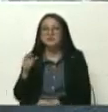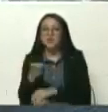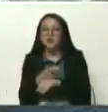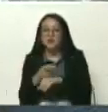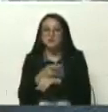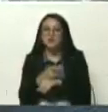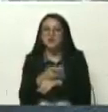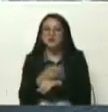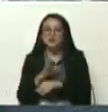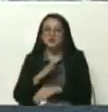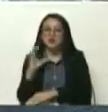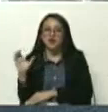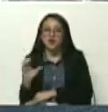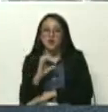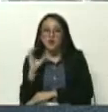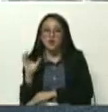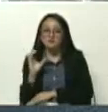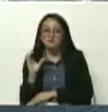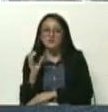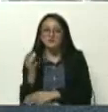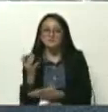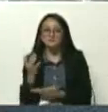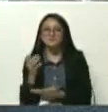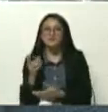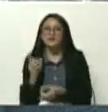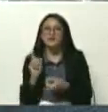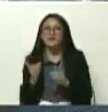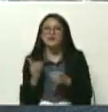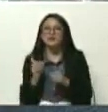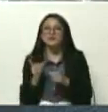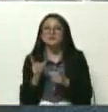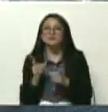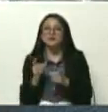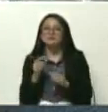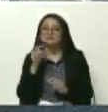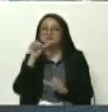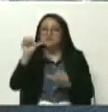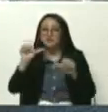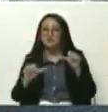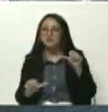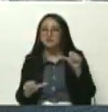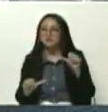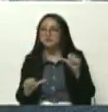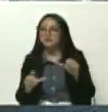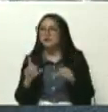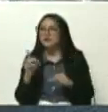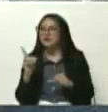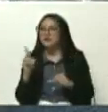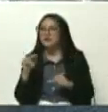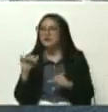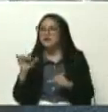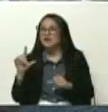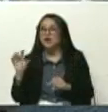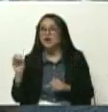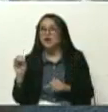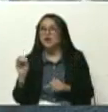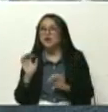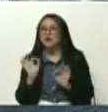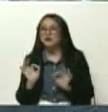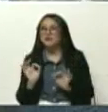gobierno neogranadino. Podemos rescatar algunas de las declaraciones o palabras que daba Danilo Rueda, específicamente que